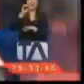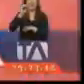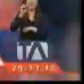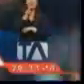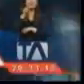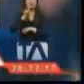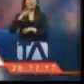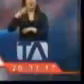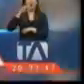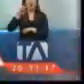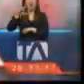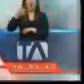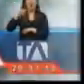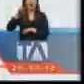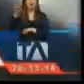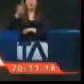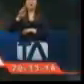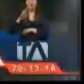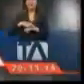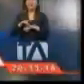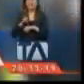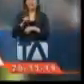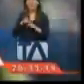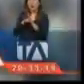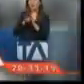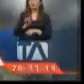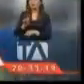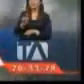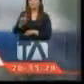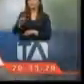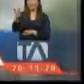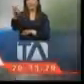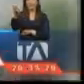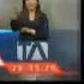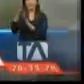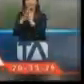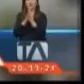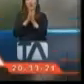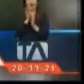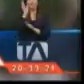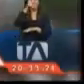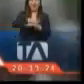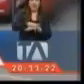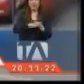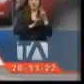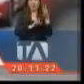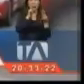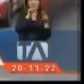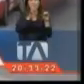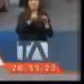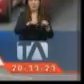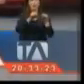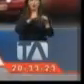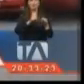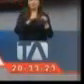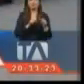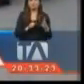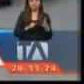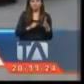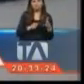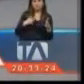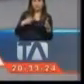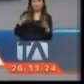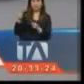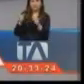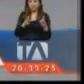asesinado iba a sacar dinero del banco. Esto se dio en horas de la tarde. Dos sujetos en motos esperaron que estacione el vehículo